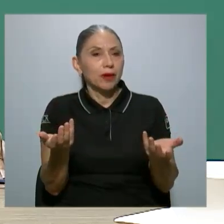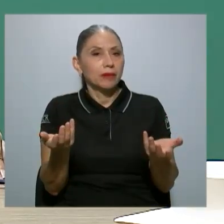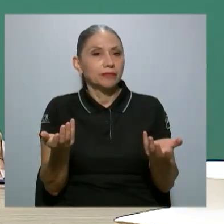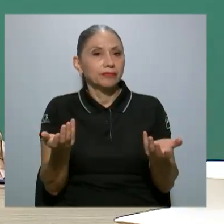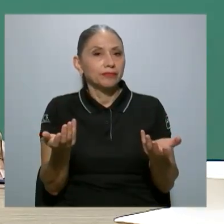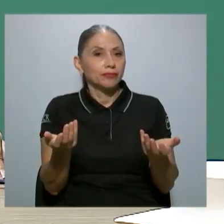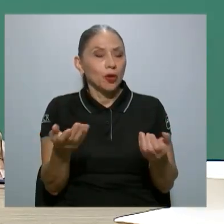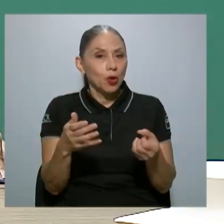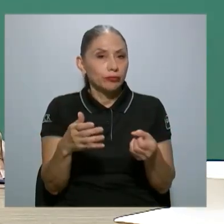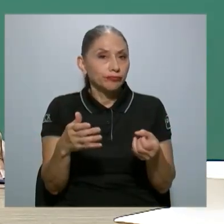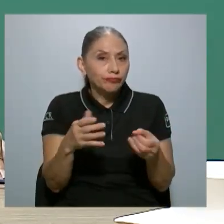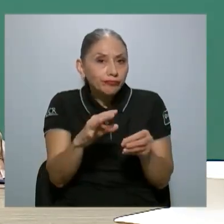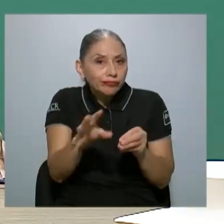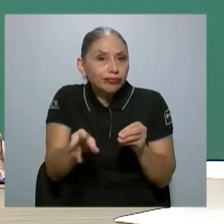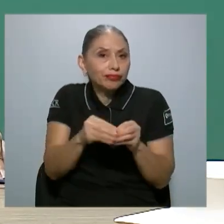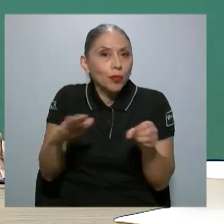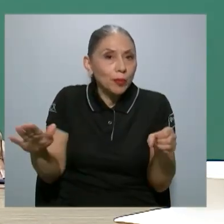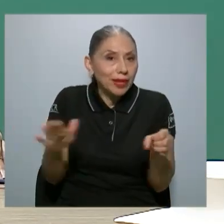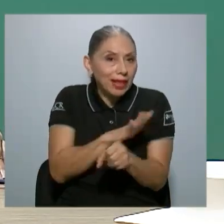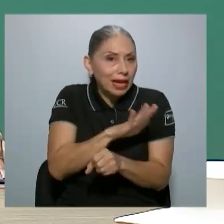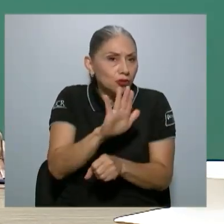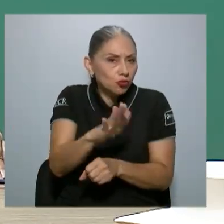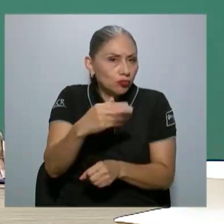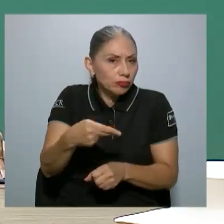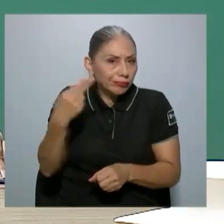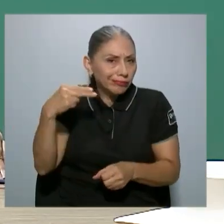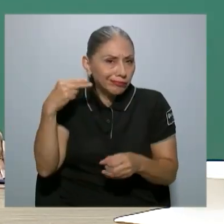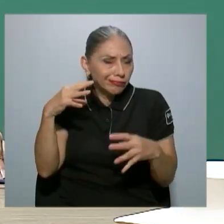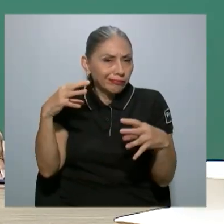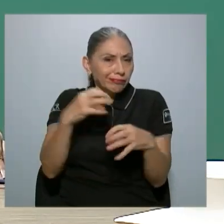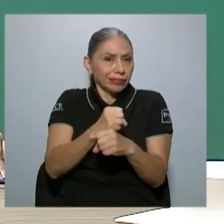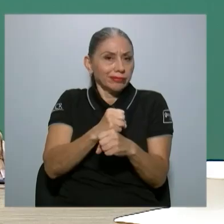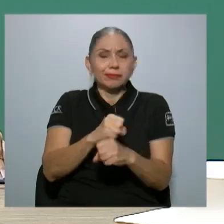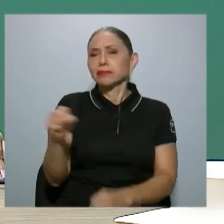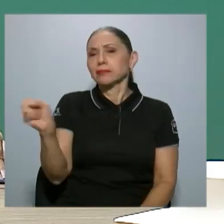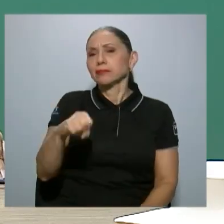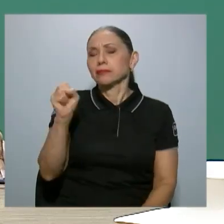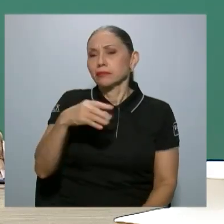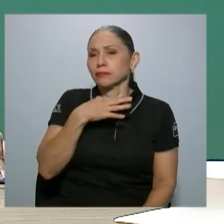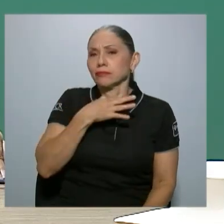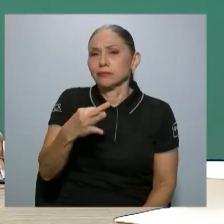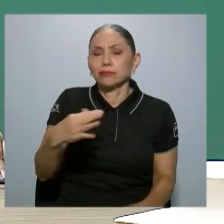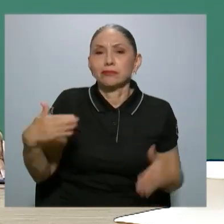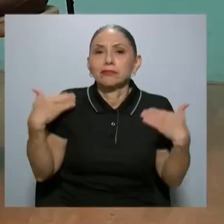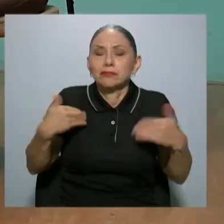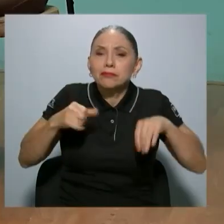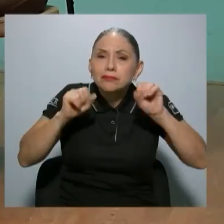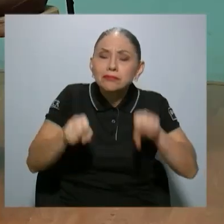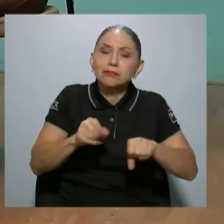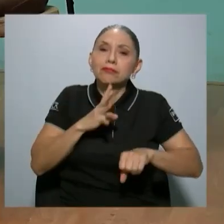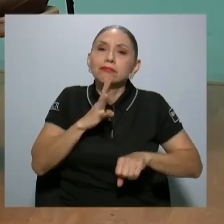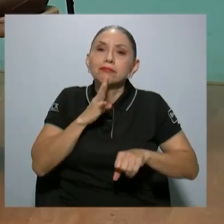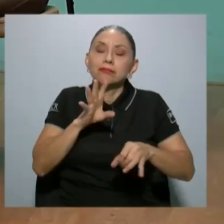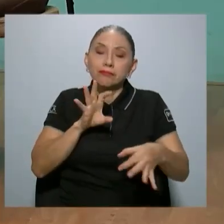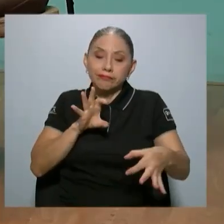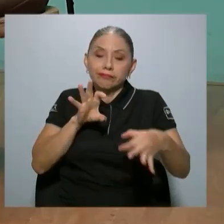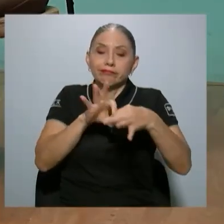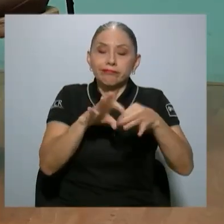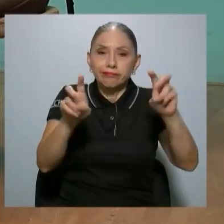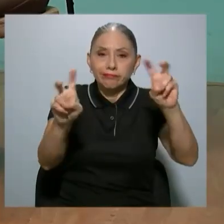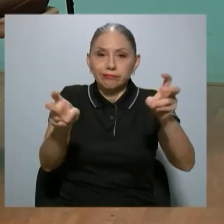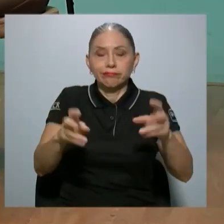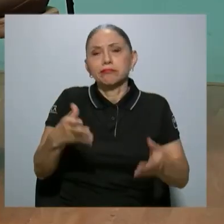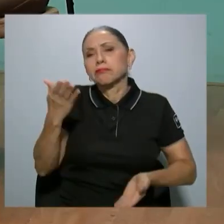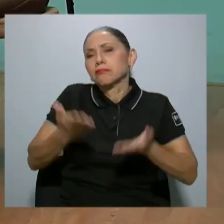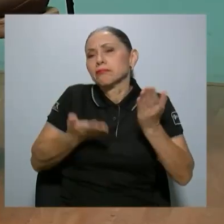completar esa reseña histórica, por favor. Claro, con mucho gusto, y me alegra mucho que podamos seguir un poco hablando de este tema, porque tal